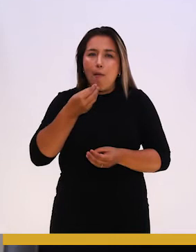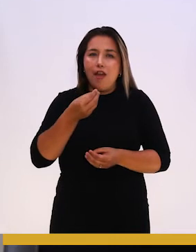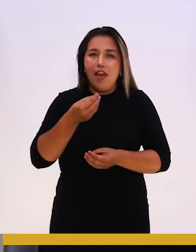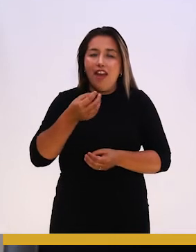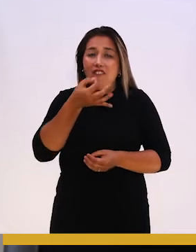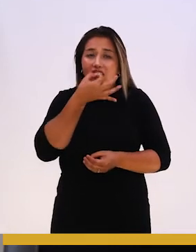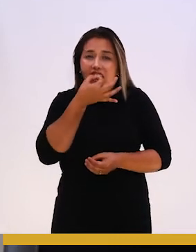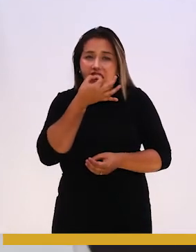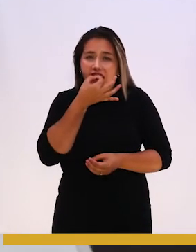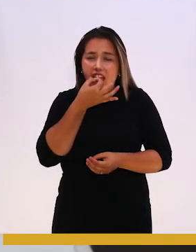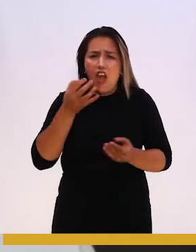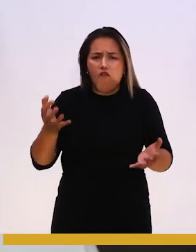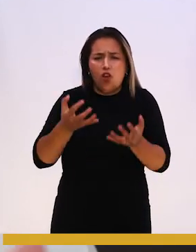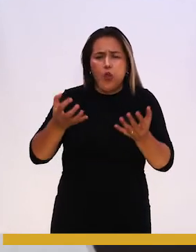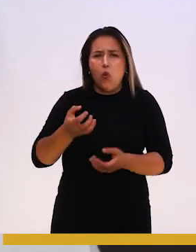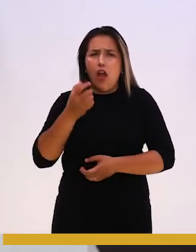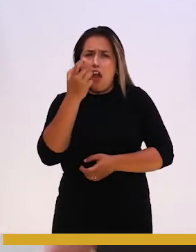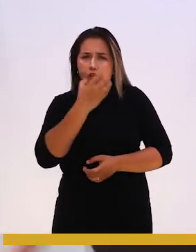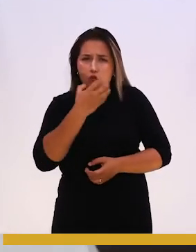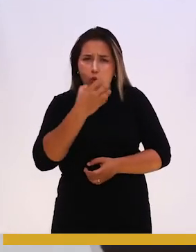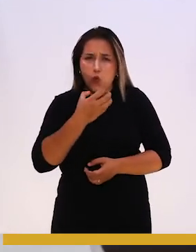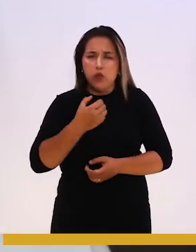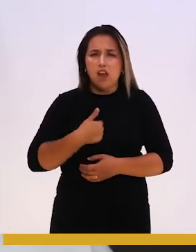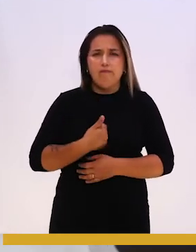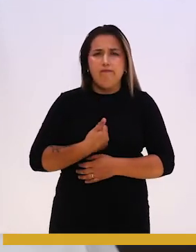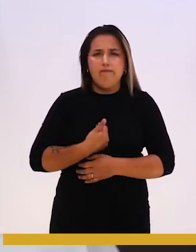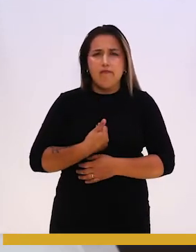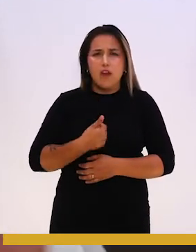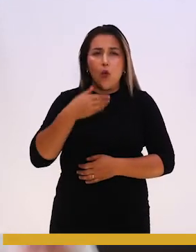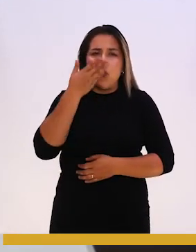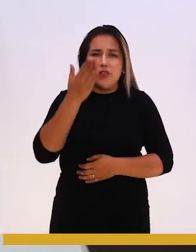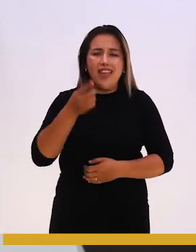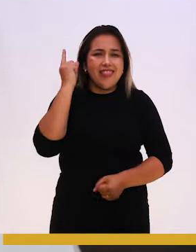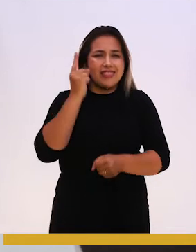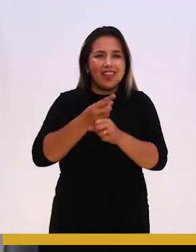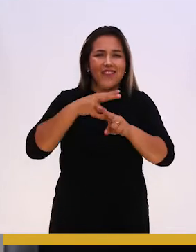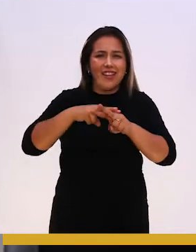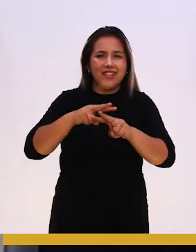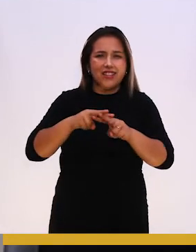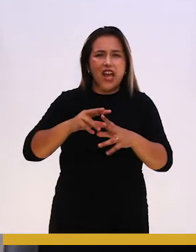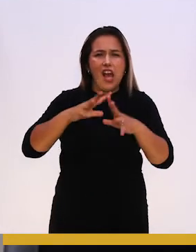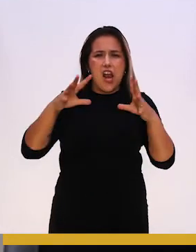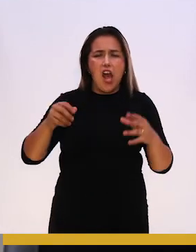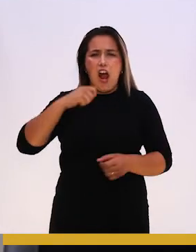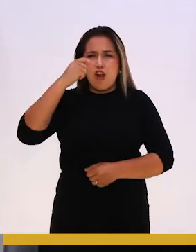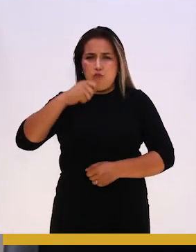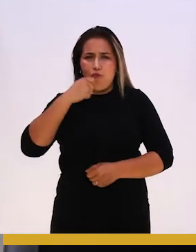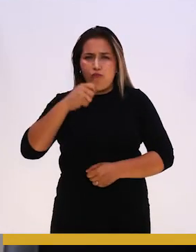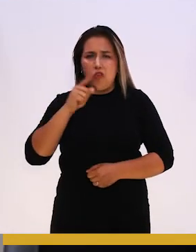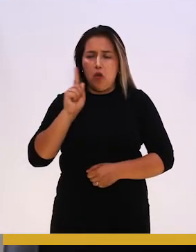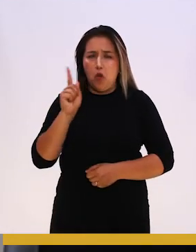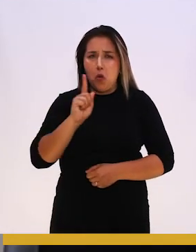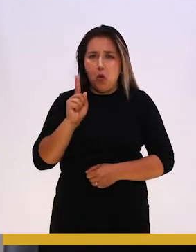son importantísimos en el día a día. Usted debe hacer una gran alimentación en la medida que usted se alimente